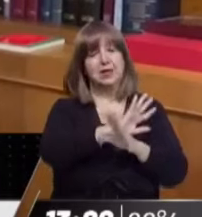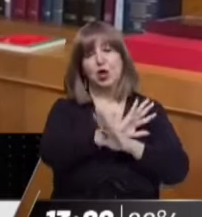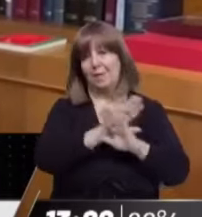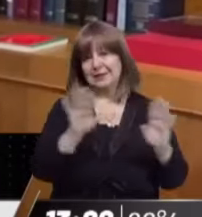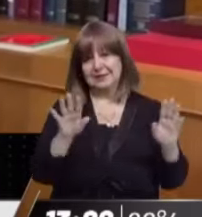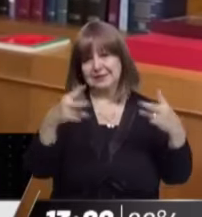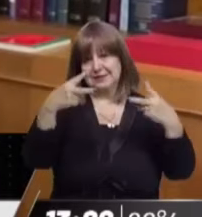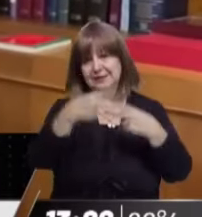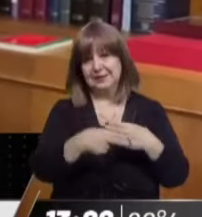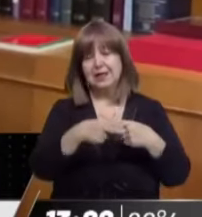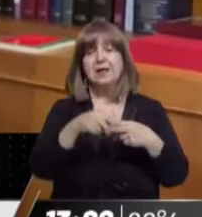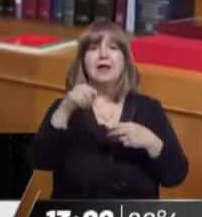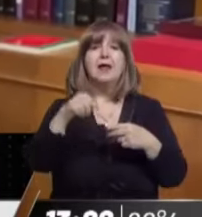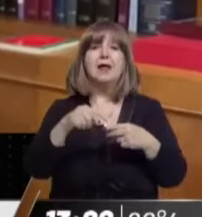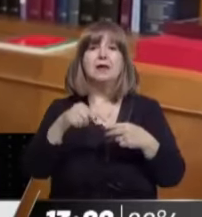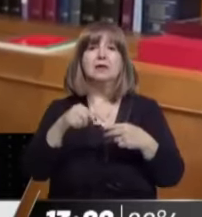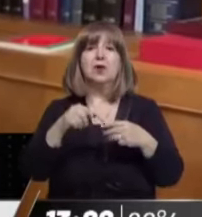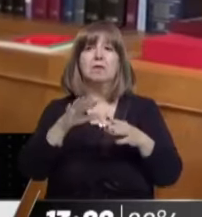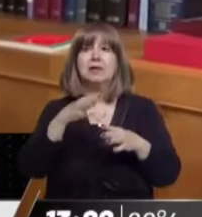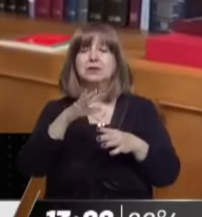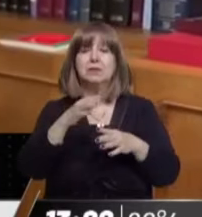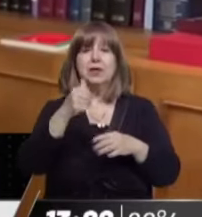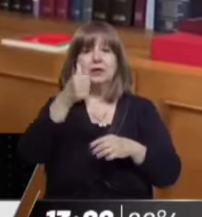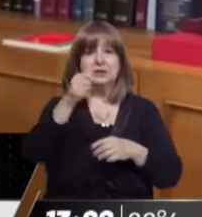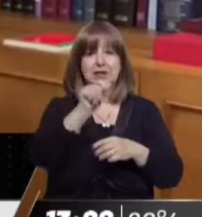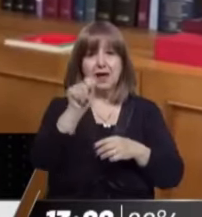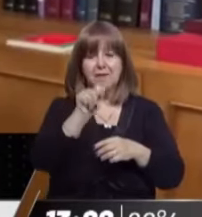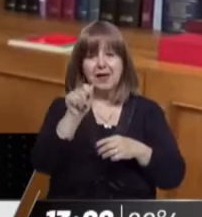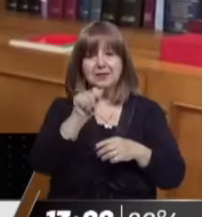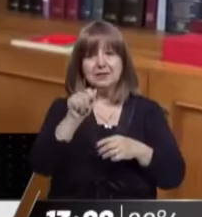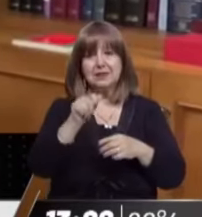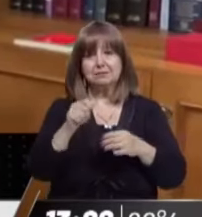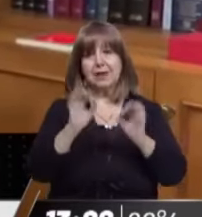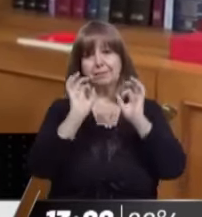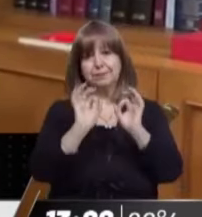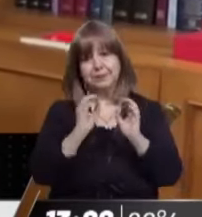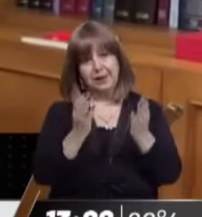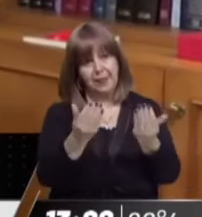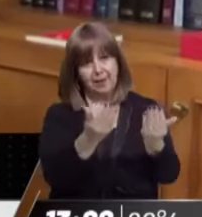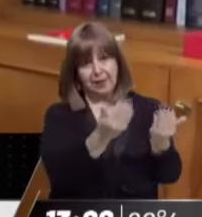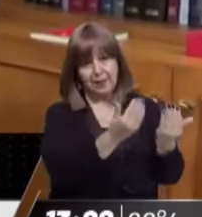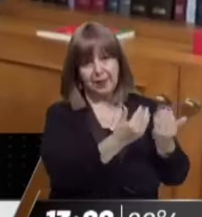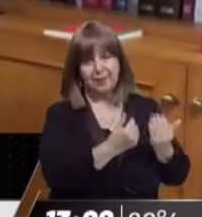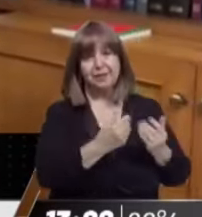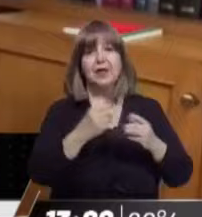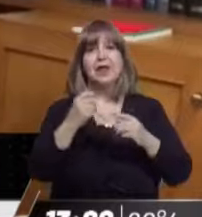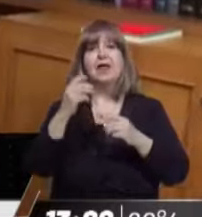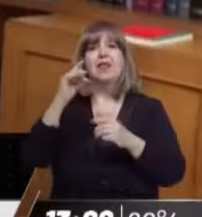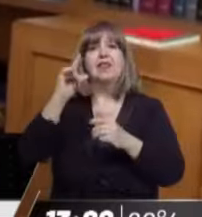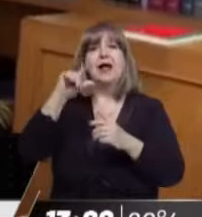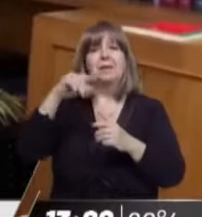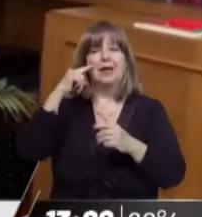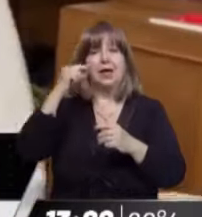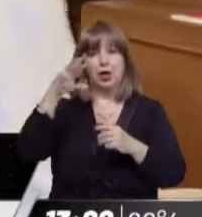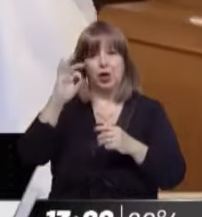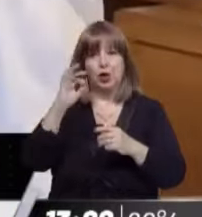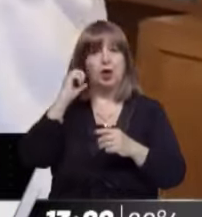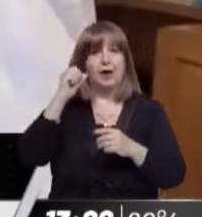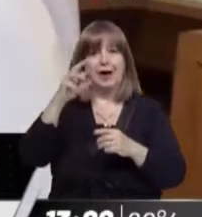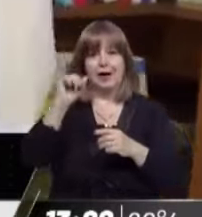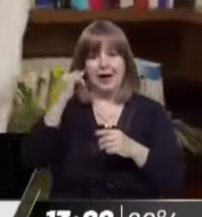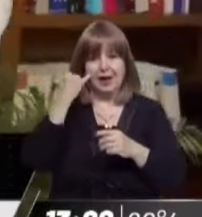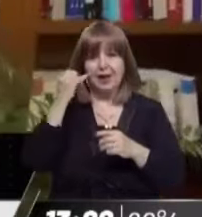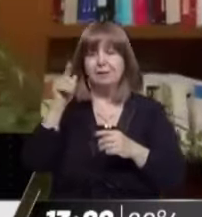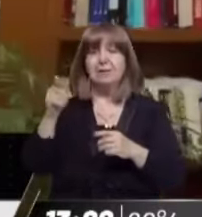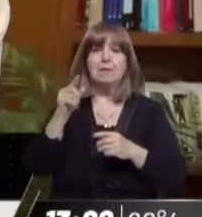utilizar los celulares y esto tendrá más o menos 6 meses para poder aplicarse por completo en la provincia estamos con dalmiro Garay el presidente la suprema corte cómo